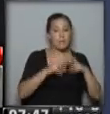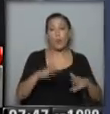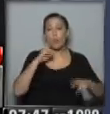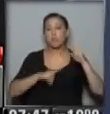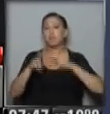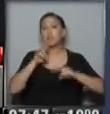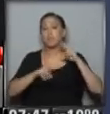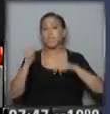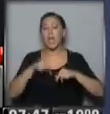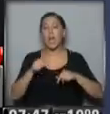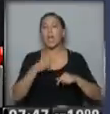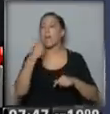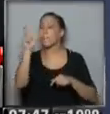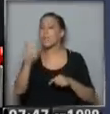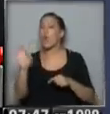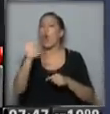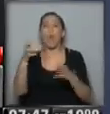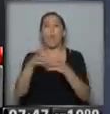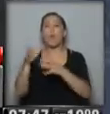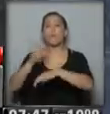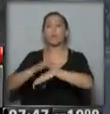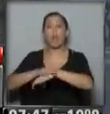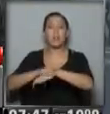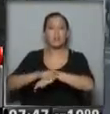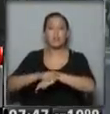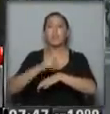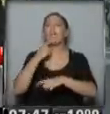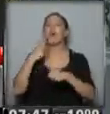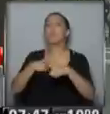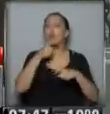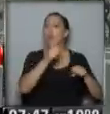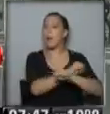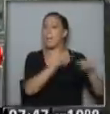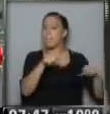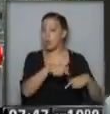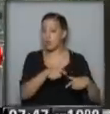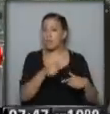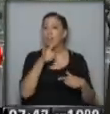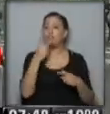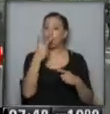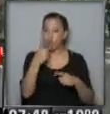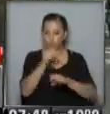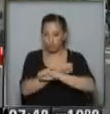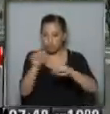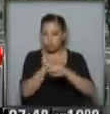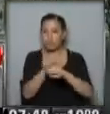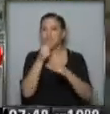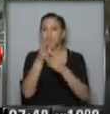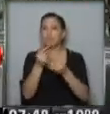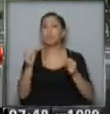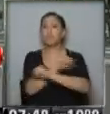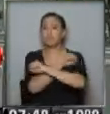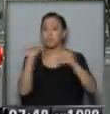por estas horas a la persona o grupo responsable por ubicar los explosivos los dos dispositivos que utilizaron pólvora como